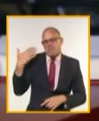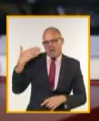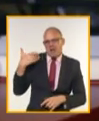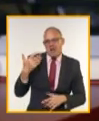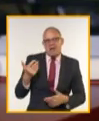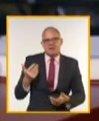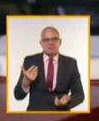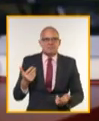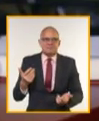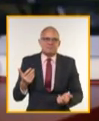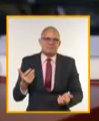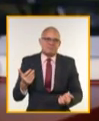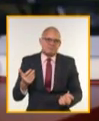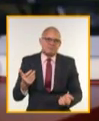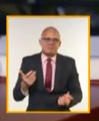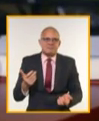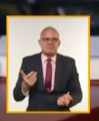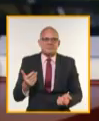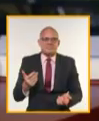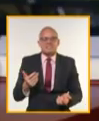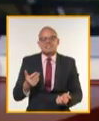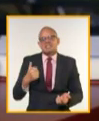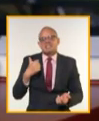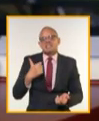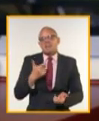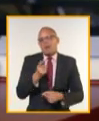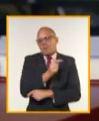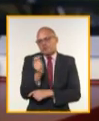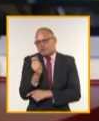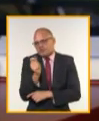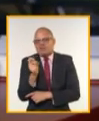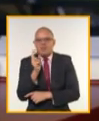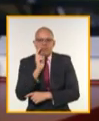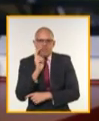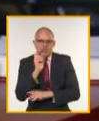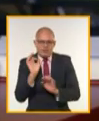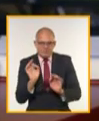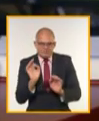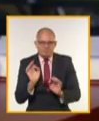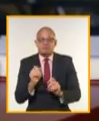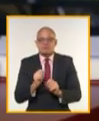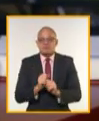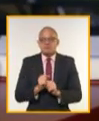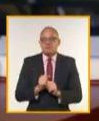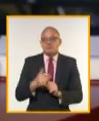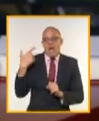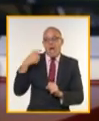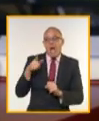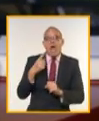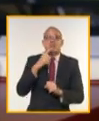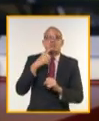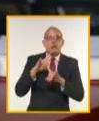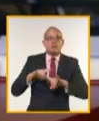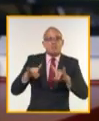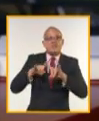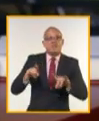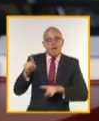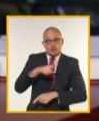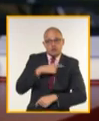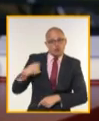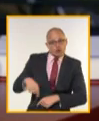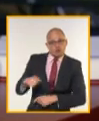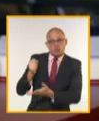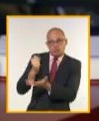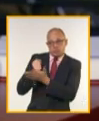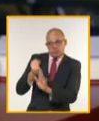una profesora de idioma chino, graduada en la Universidad de Guangdong. Dominaba